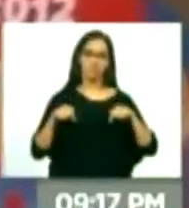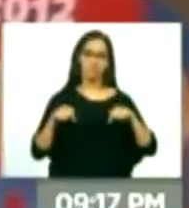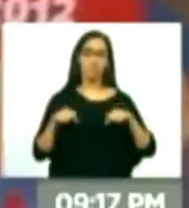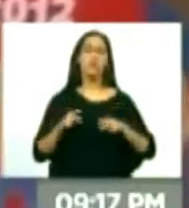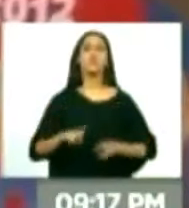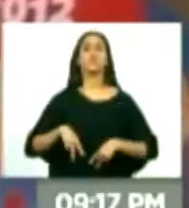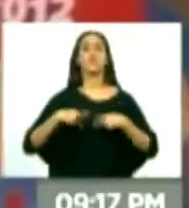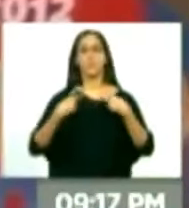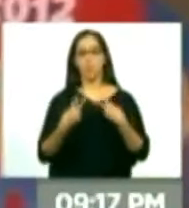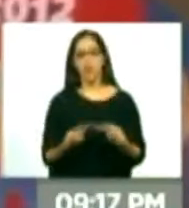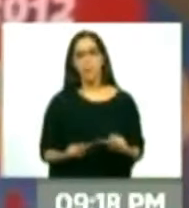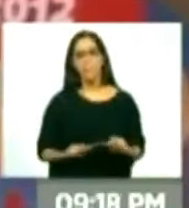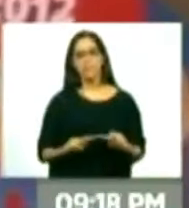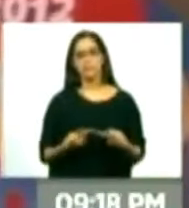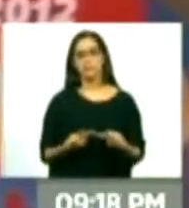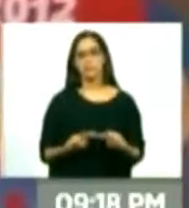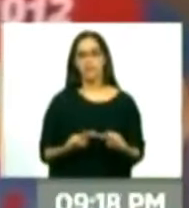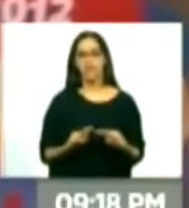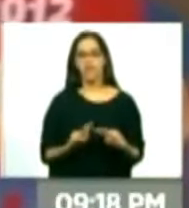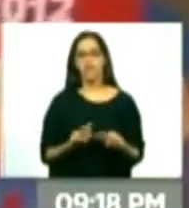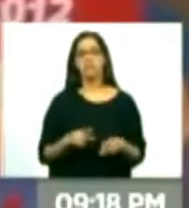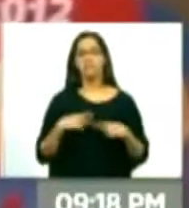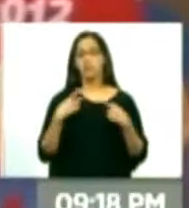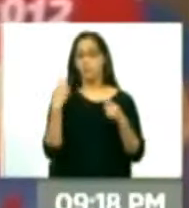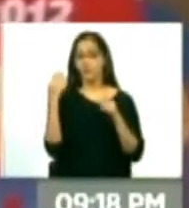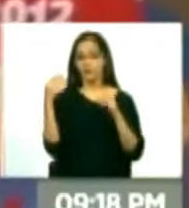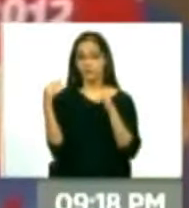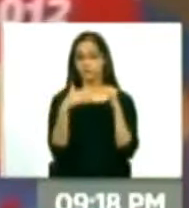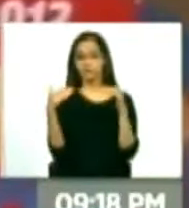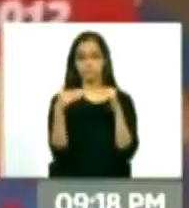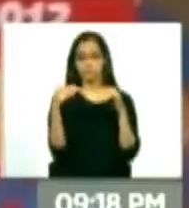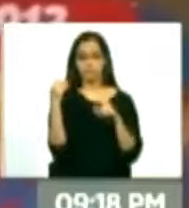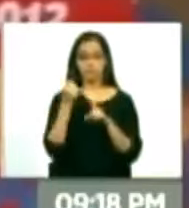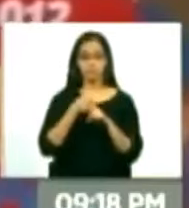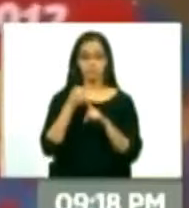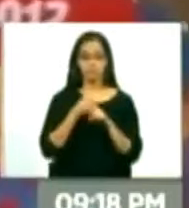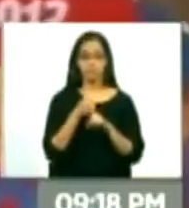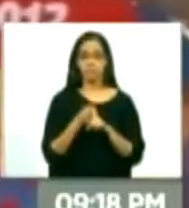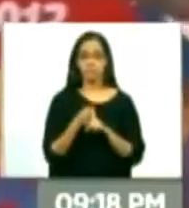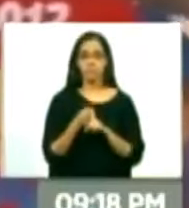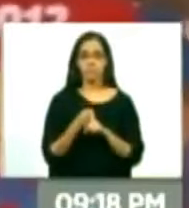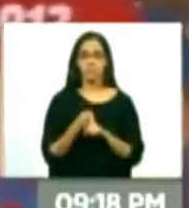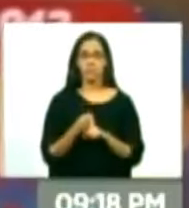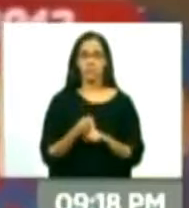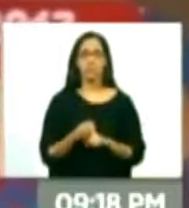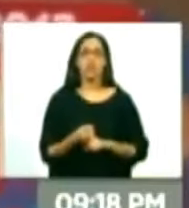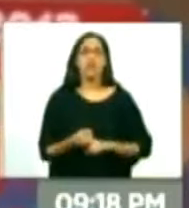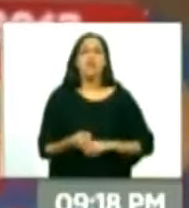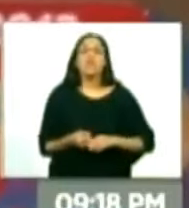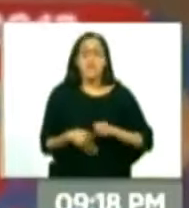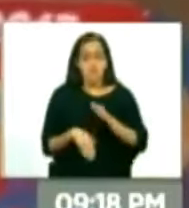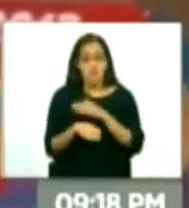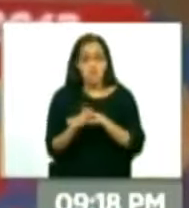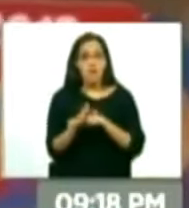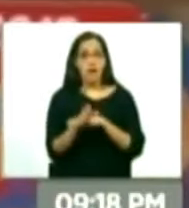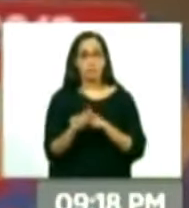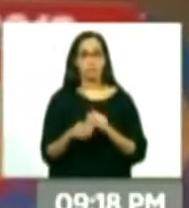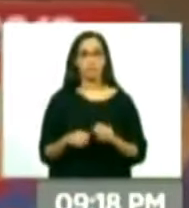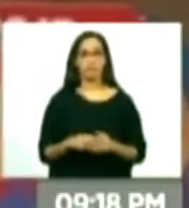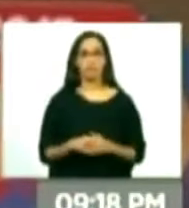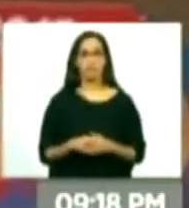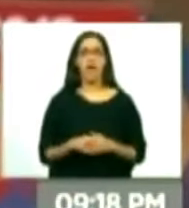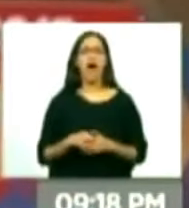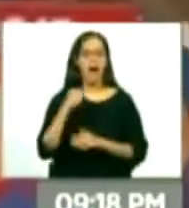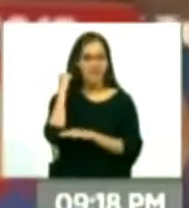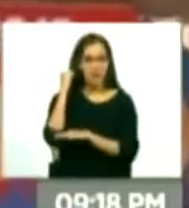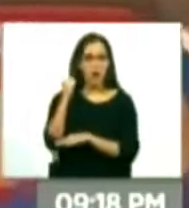nuevo en esta nueva batalla. Y vamos a lograr